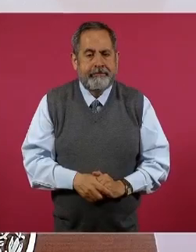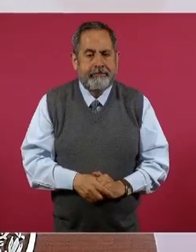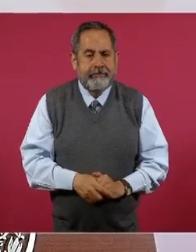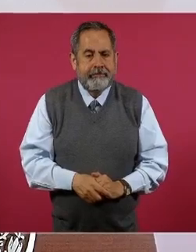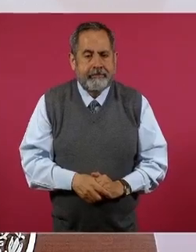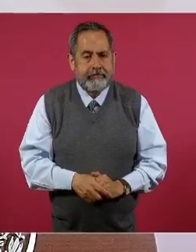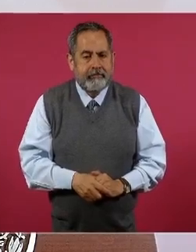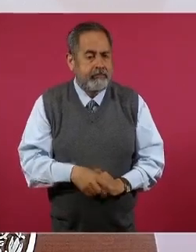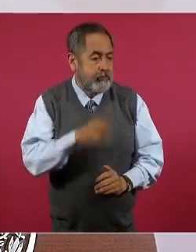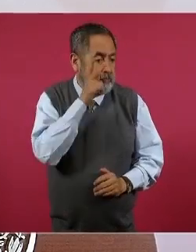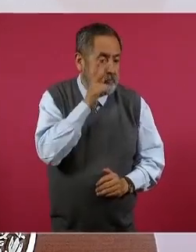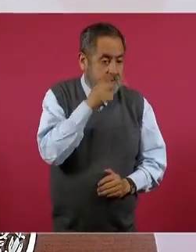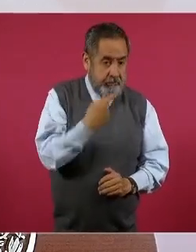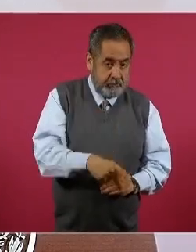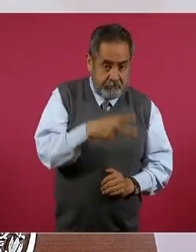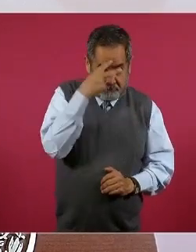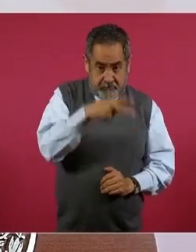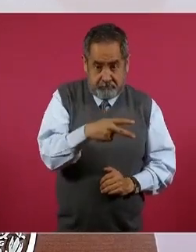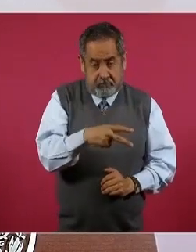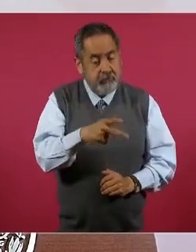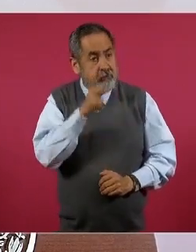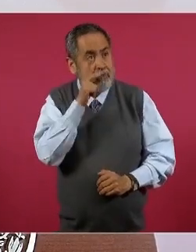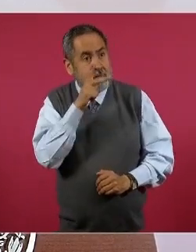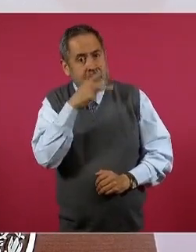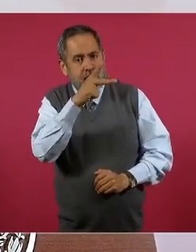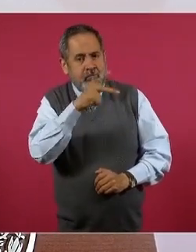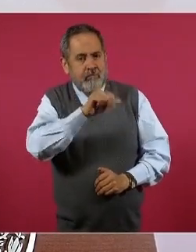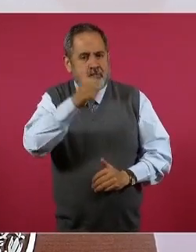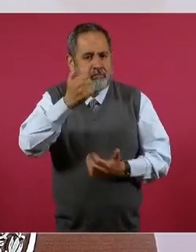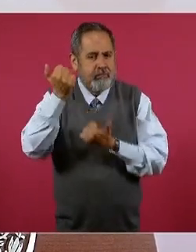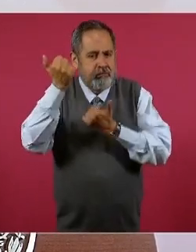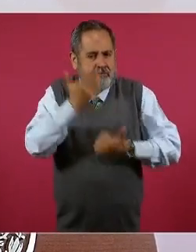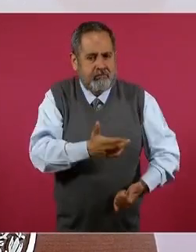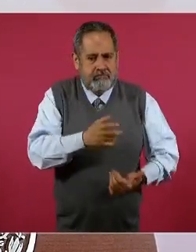fue nacional o vino